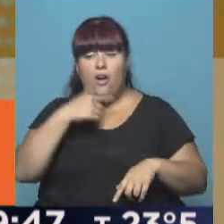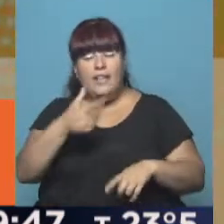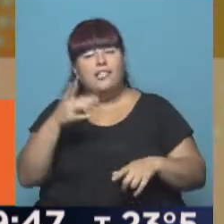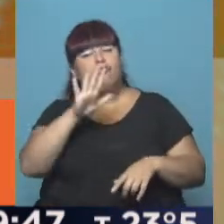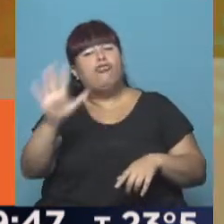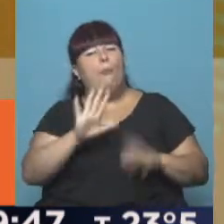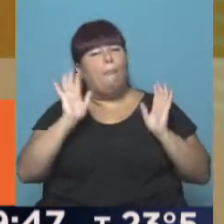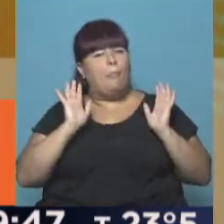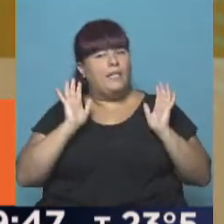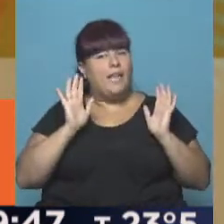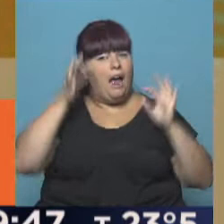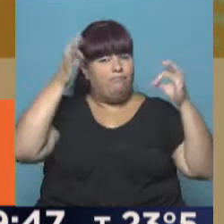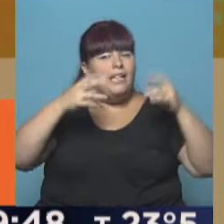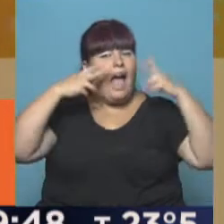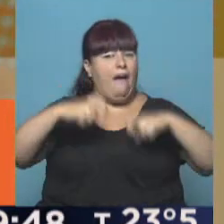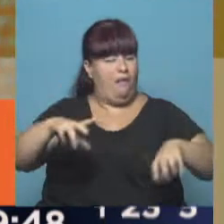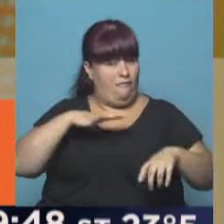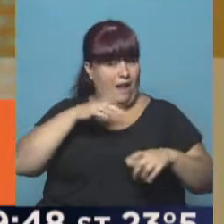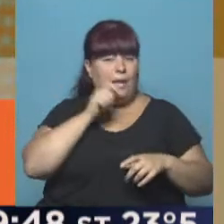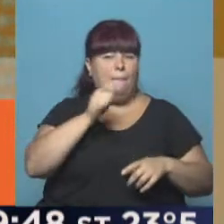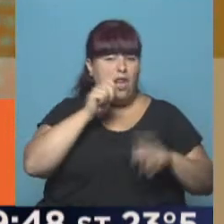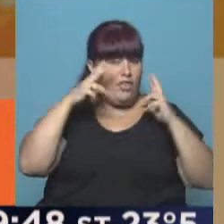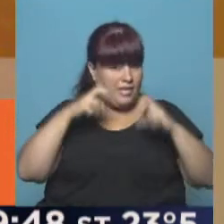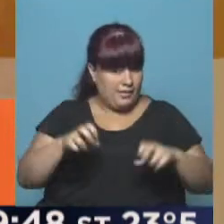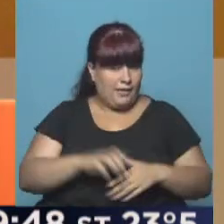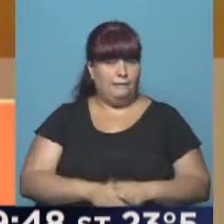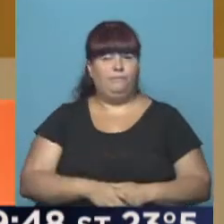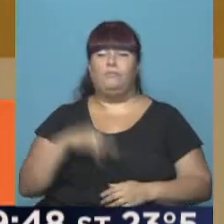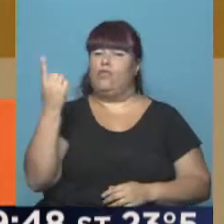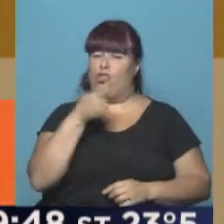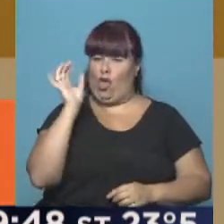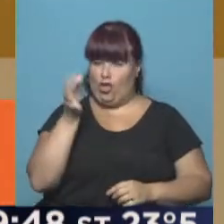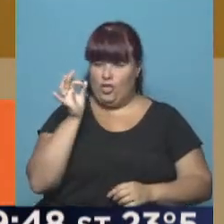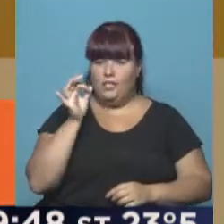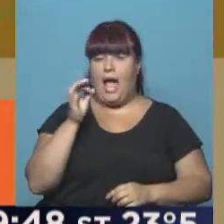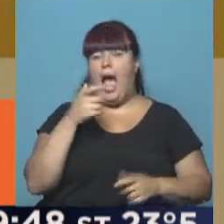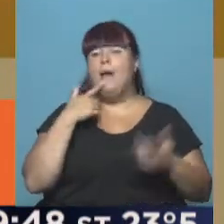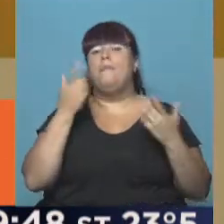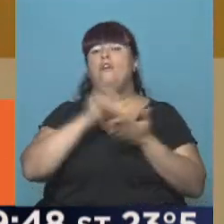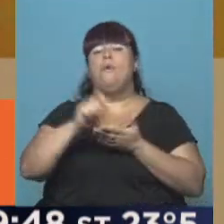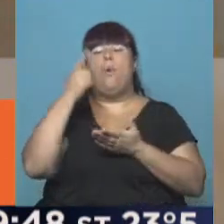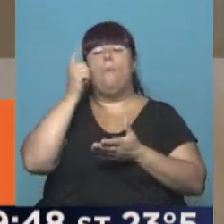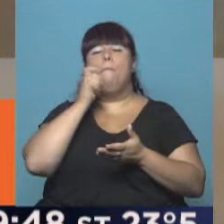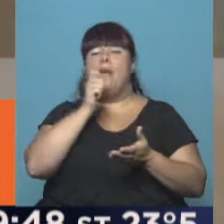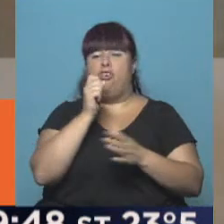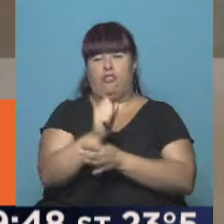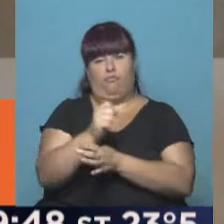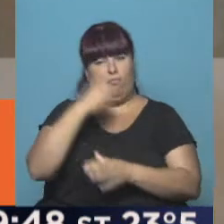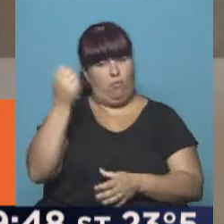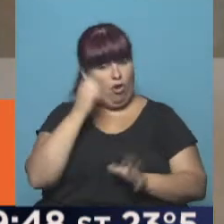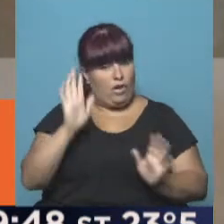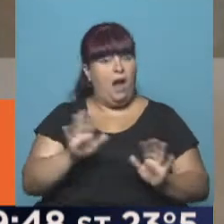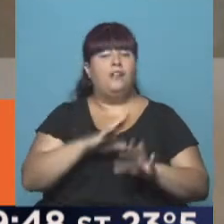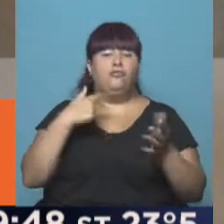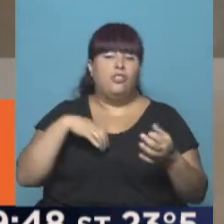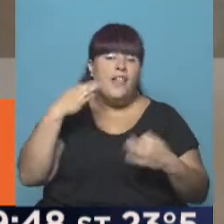una sospecha. Es una investigación periodística. Todos sabemos que es hecha por un periodista que goza de mucho prestigio, así